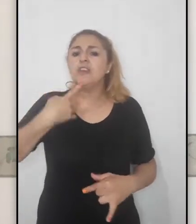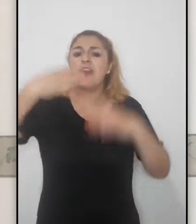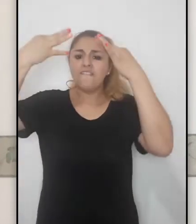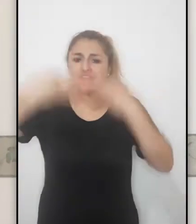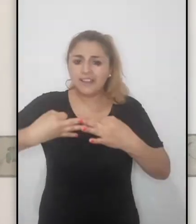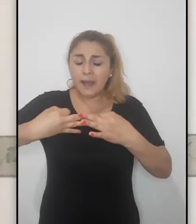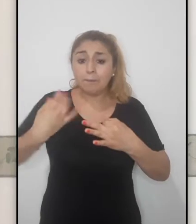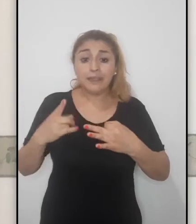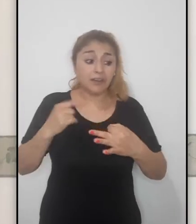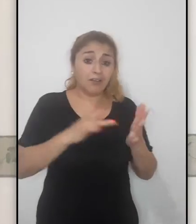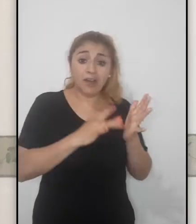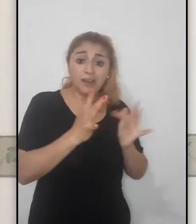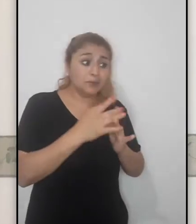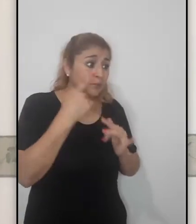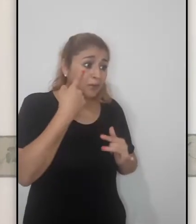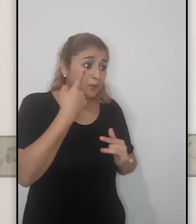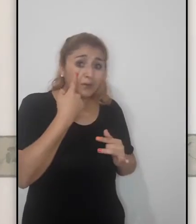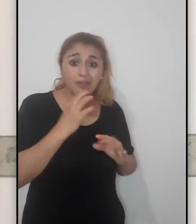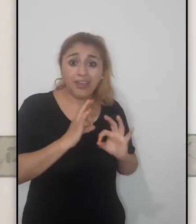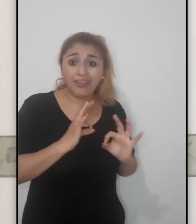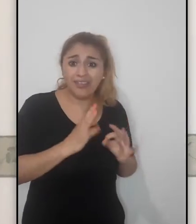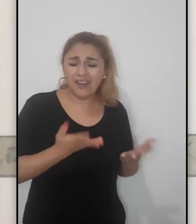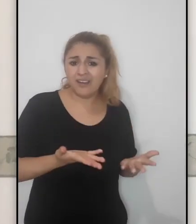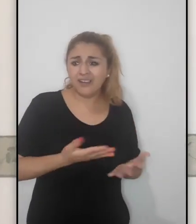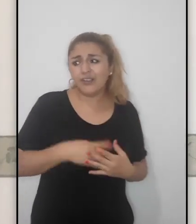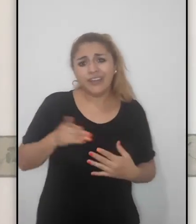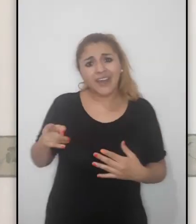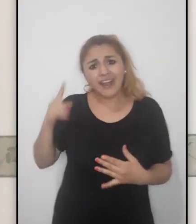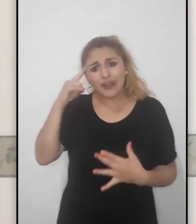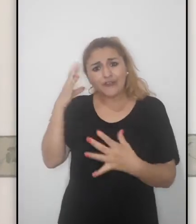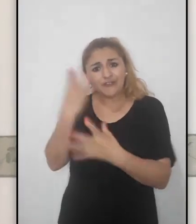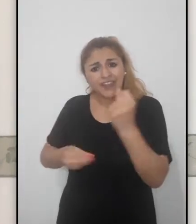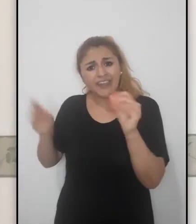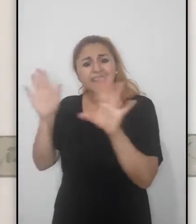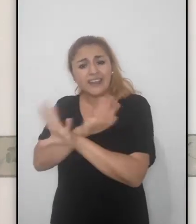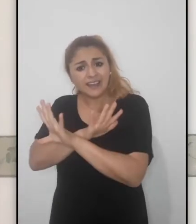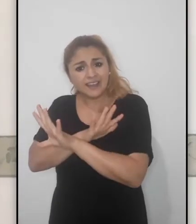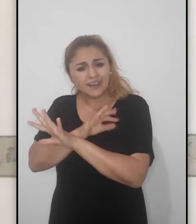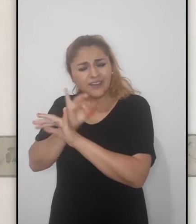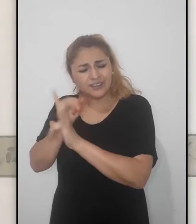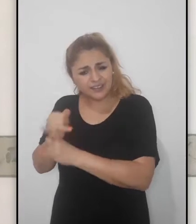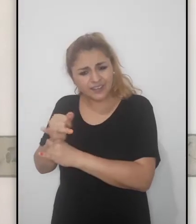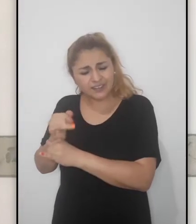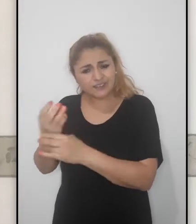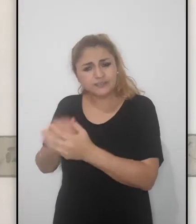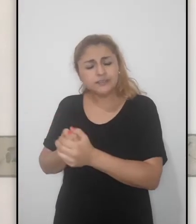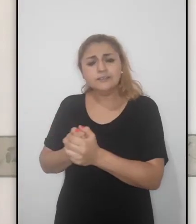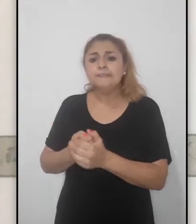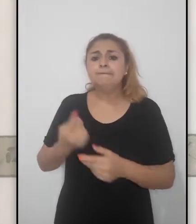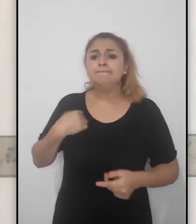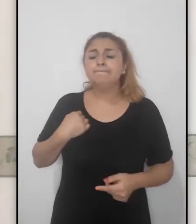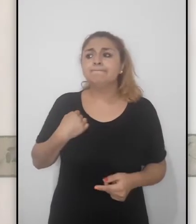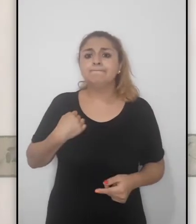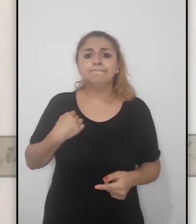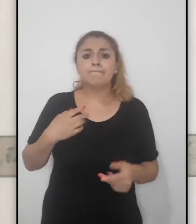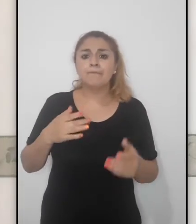voz y abre la puerta entraré a él no mi voz lo que yo le digo lo que yo te estoy diciendo para que veas